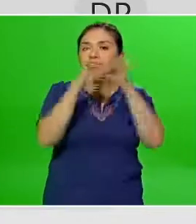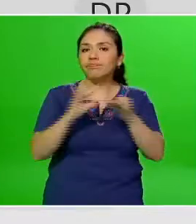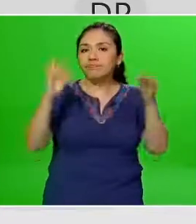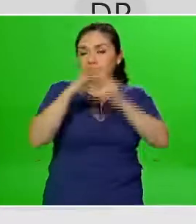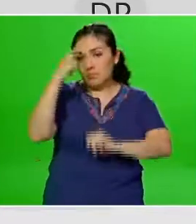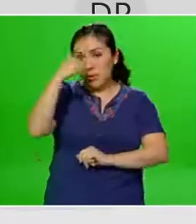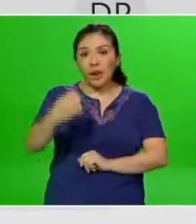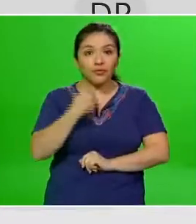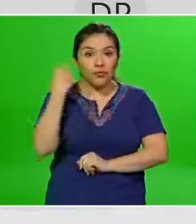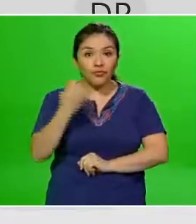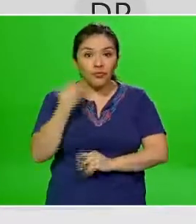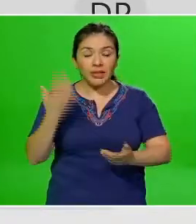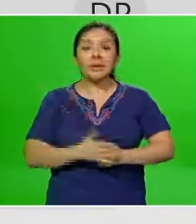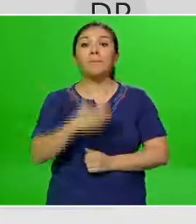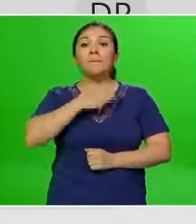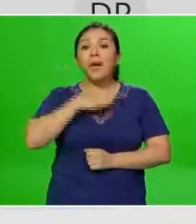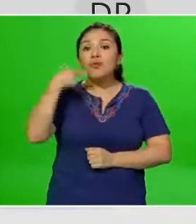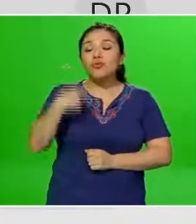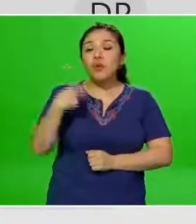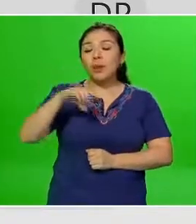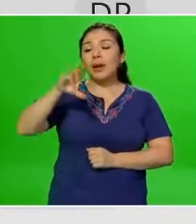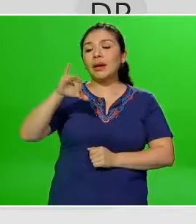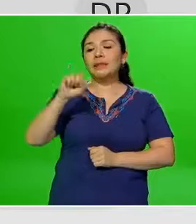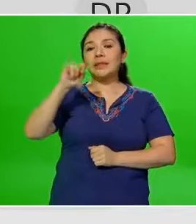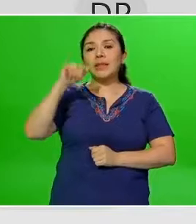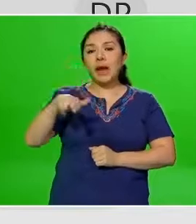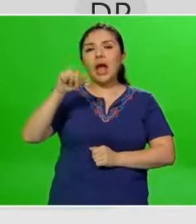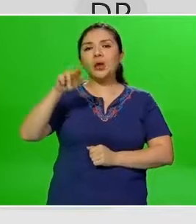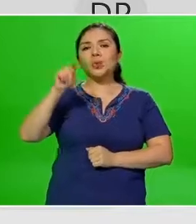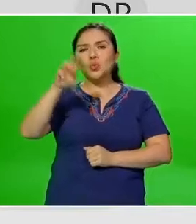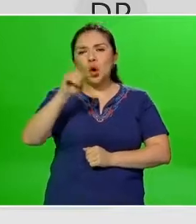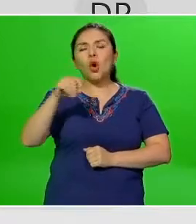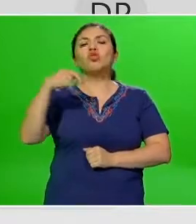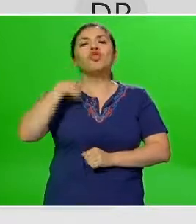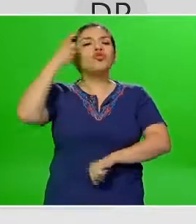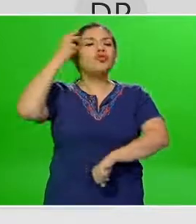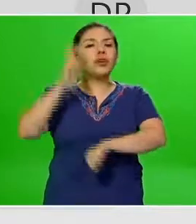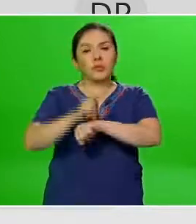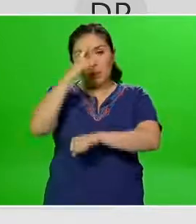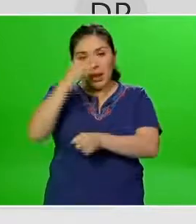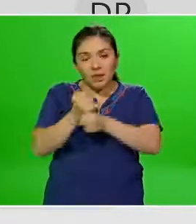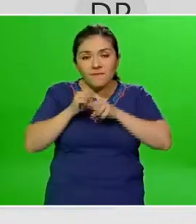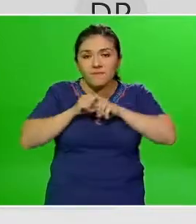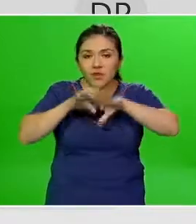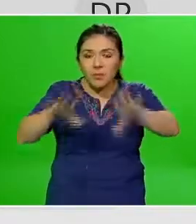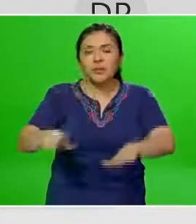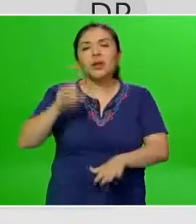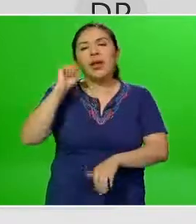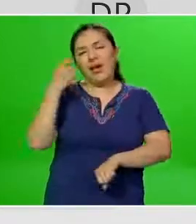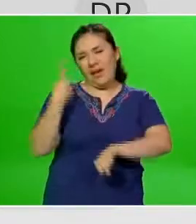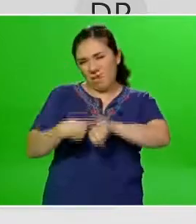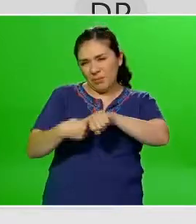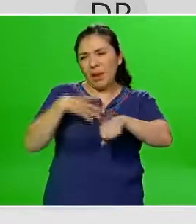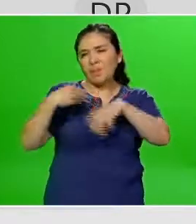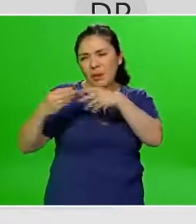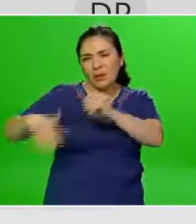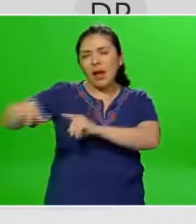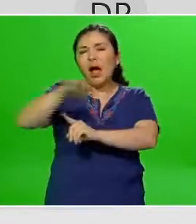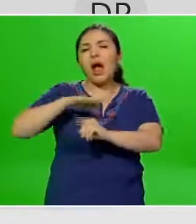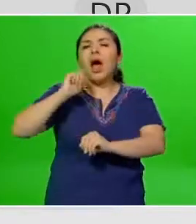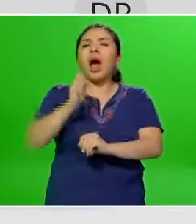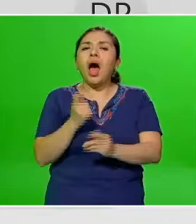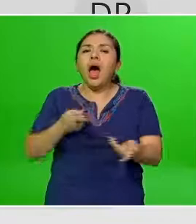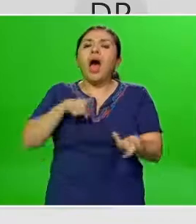esta conferencia. Soy el doctor Cristian Arturo Zaragoza Jiménez, soy el director de información epidemiológica que